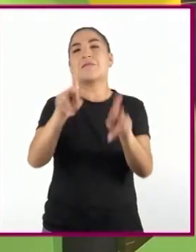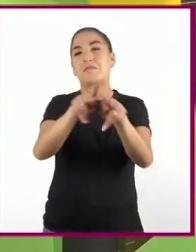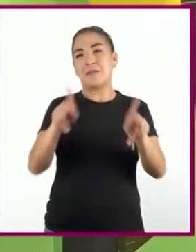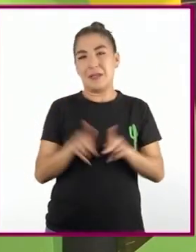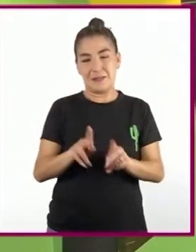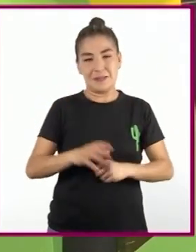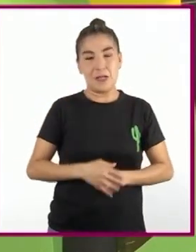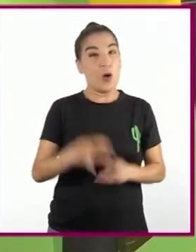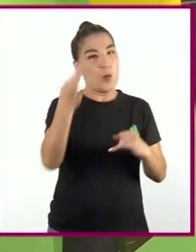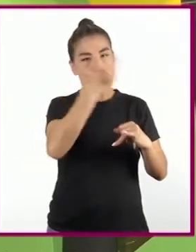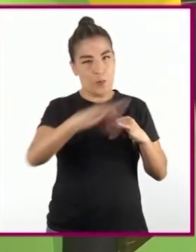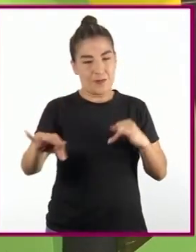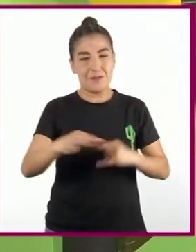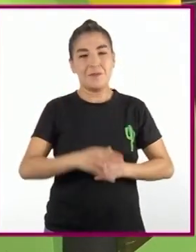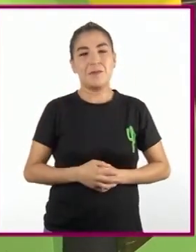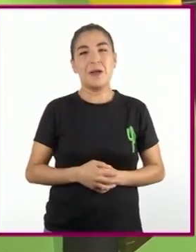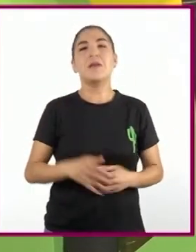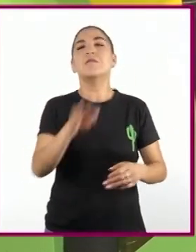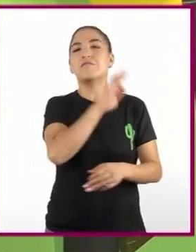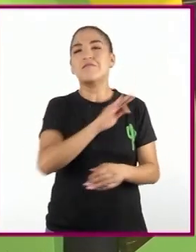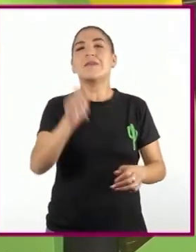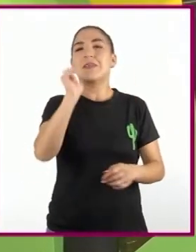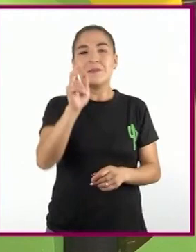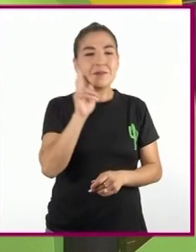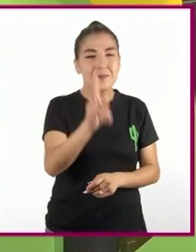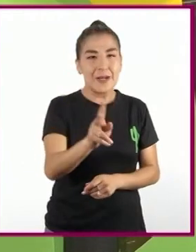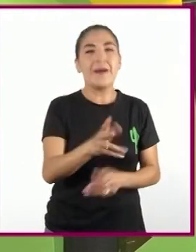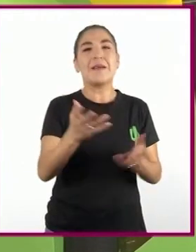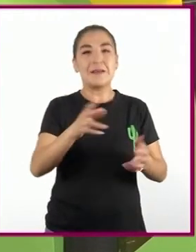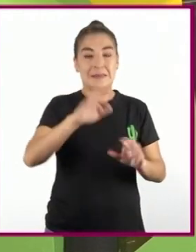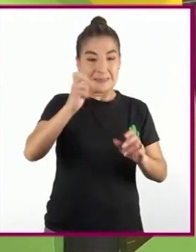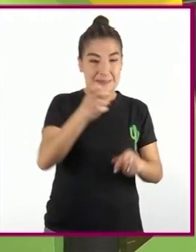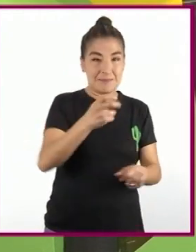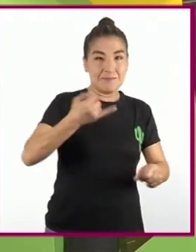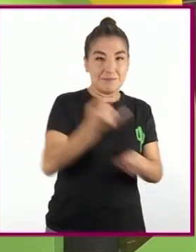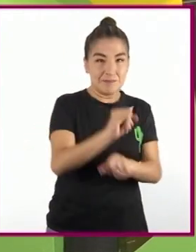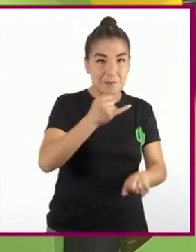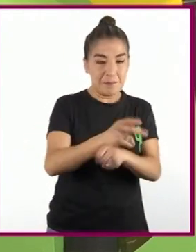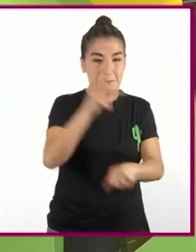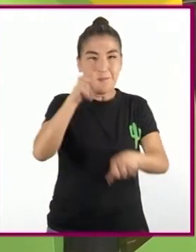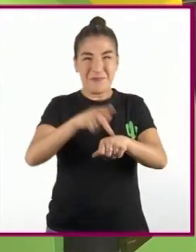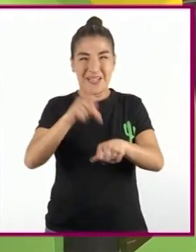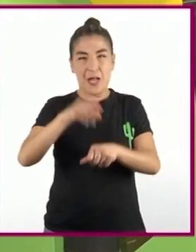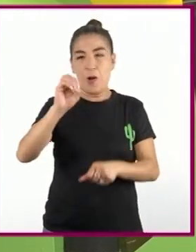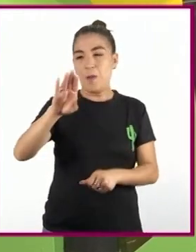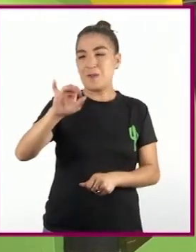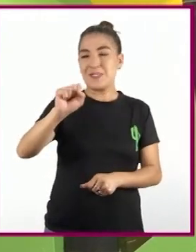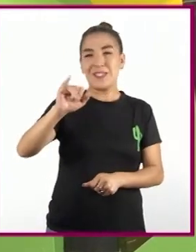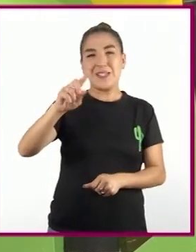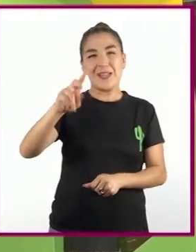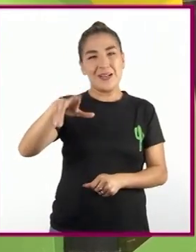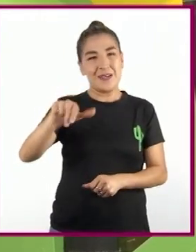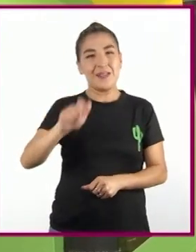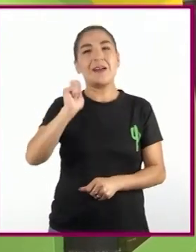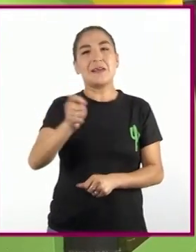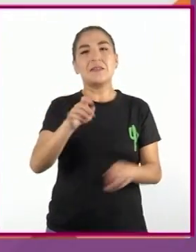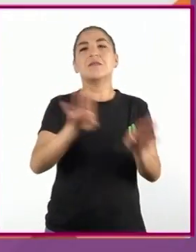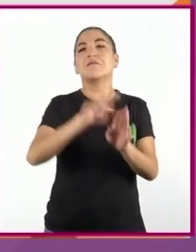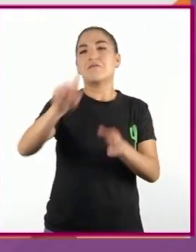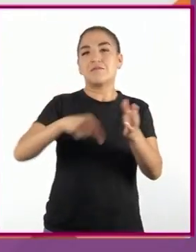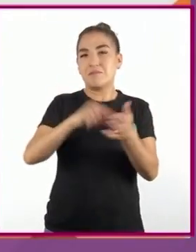Finalmente, pudimos comprender que el comercio de obsidiana fue la principal actividad económica de los habitantes de